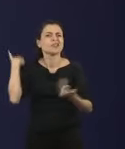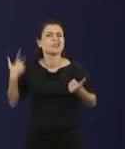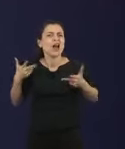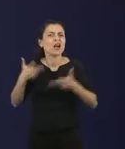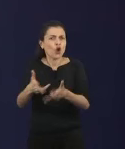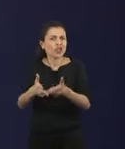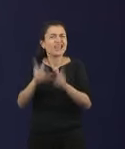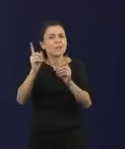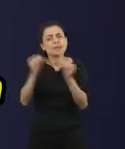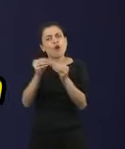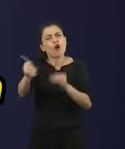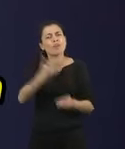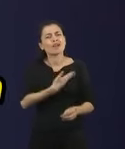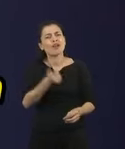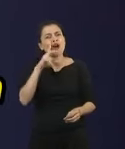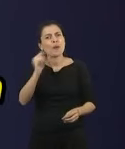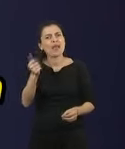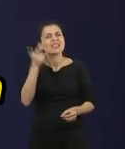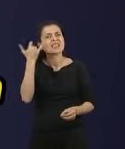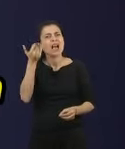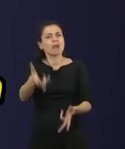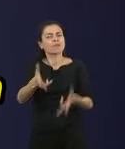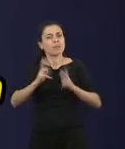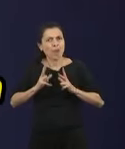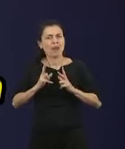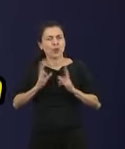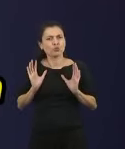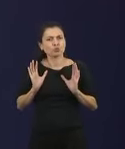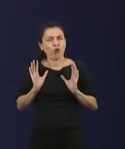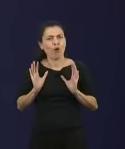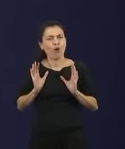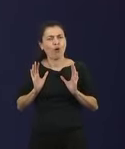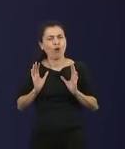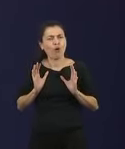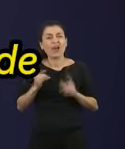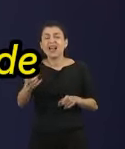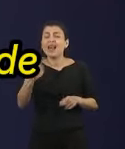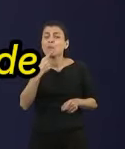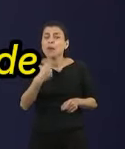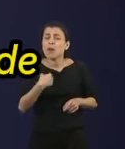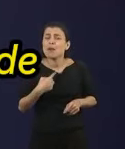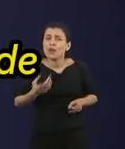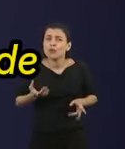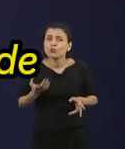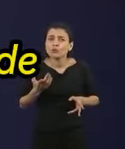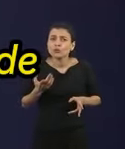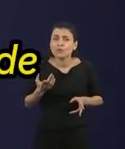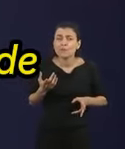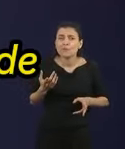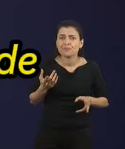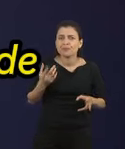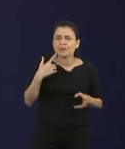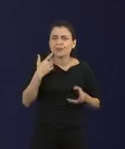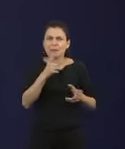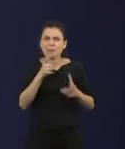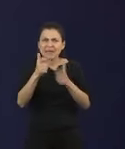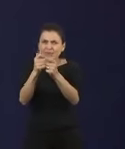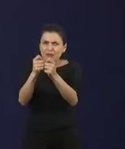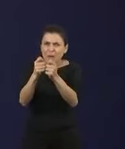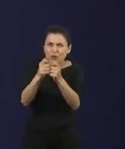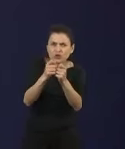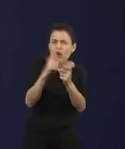Fabián lo preguntó Ahí está filmando Fabián o sacándose una selfie no sé una de